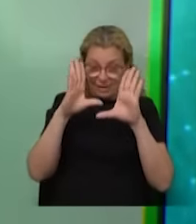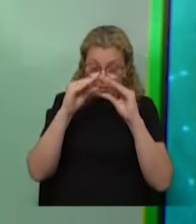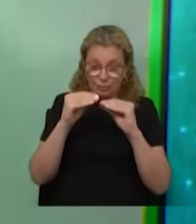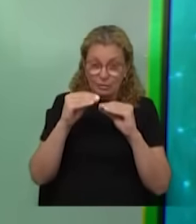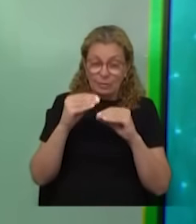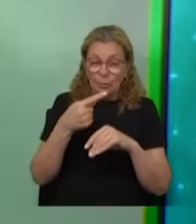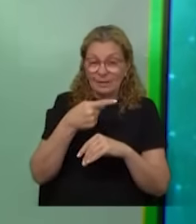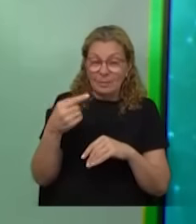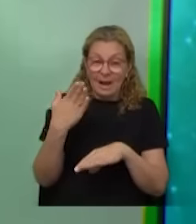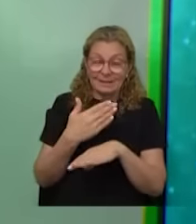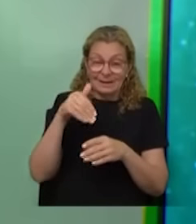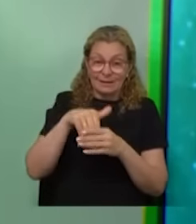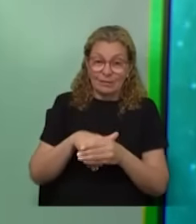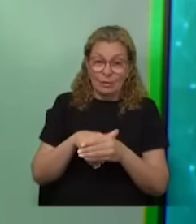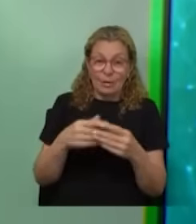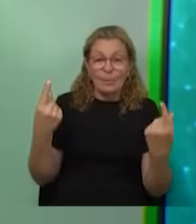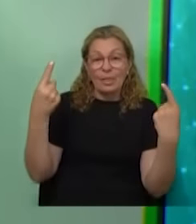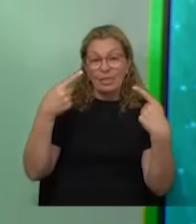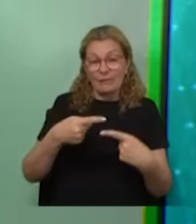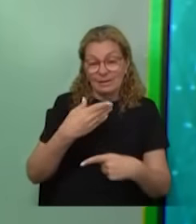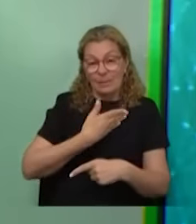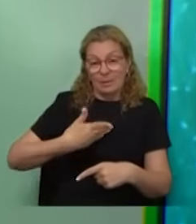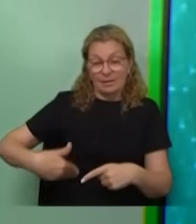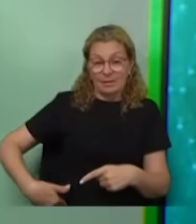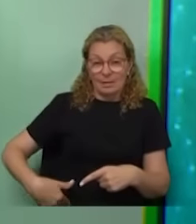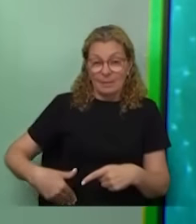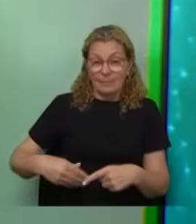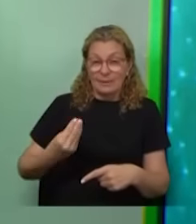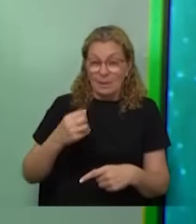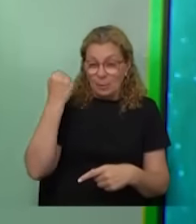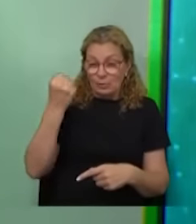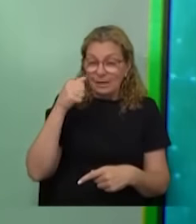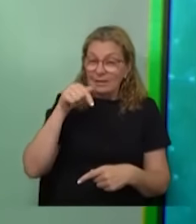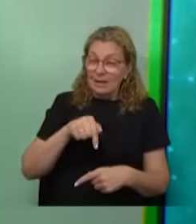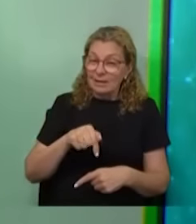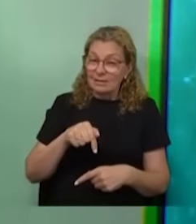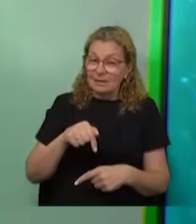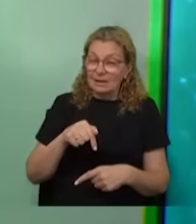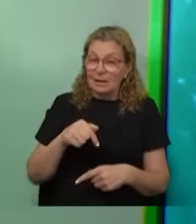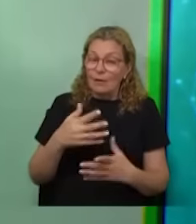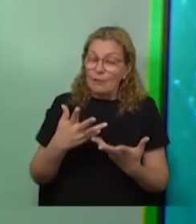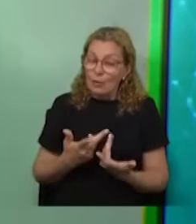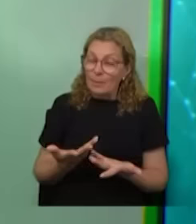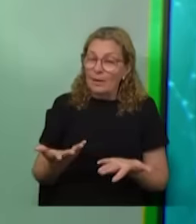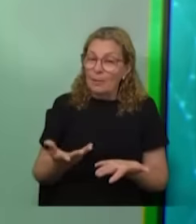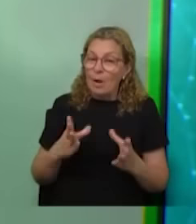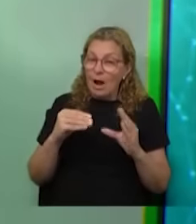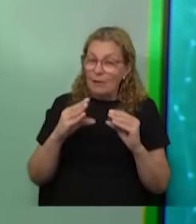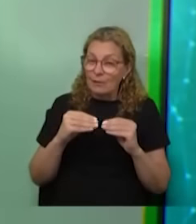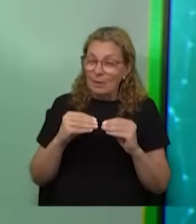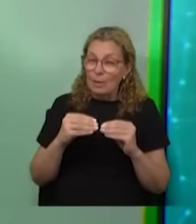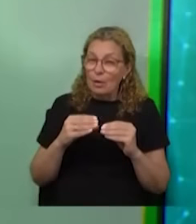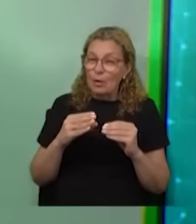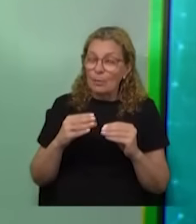segunda vuelta de las elecciones habrá debate presidencial Qué importancia tiene una instancia de ese tipo Bueno lo habla o lo